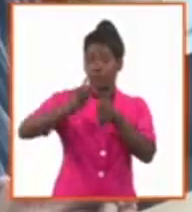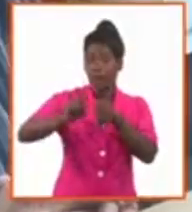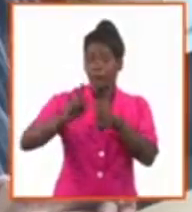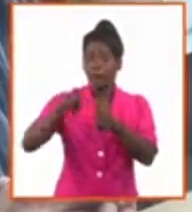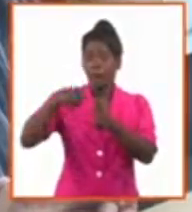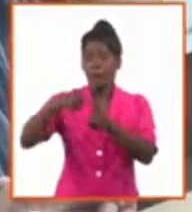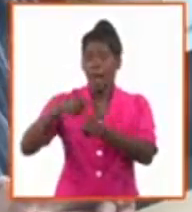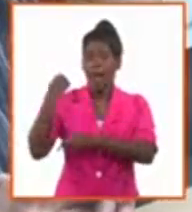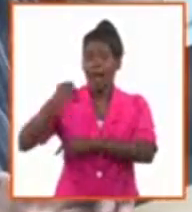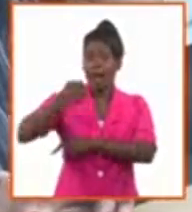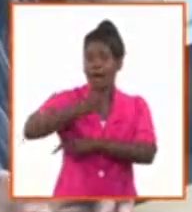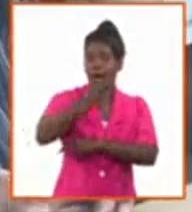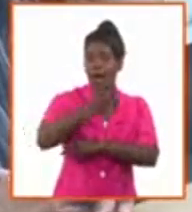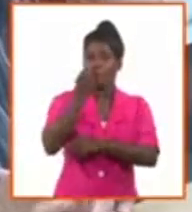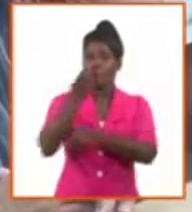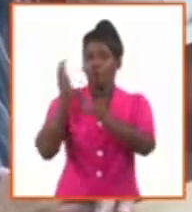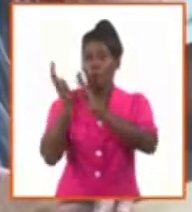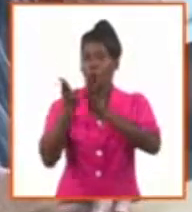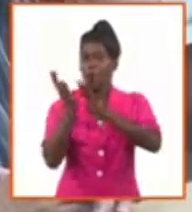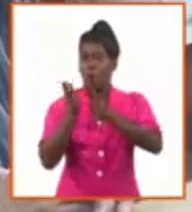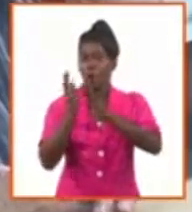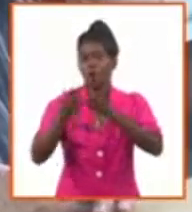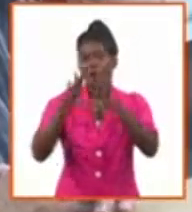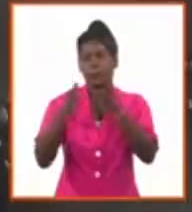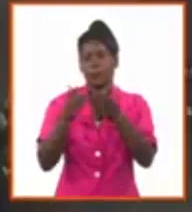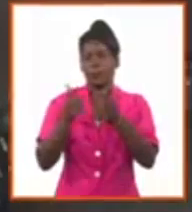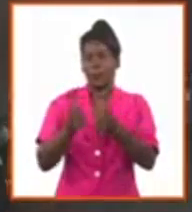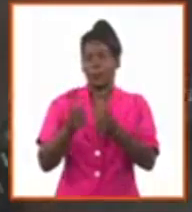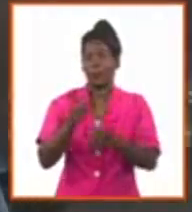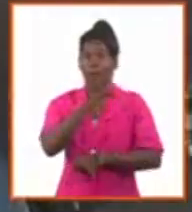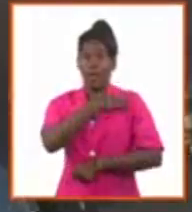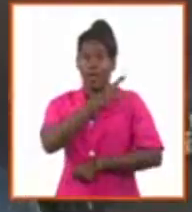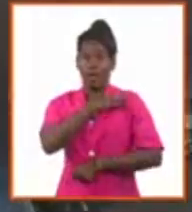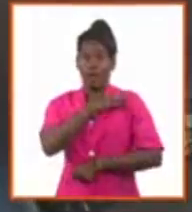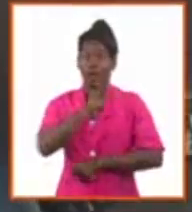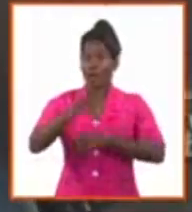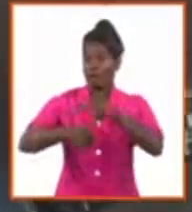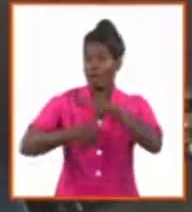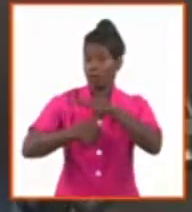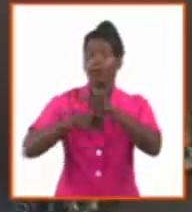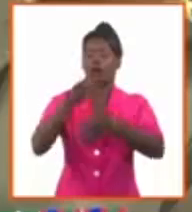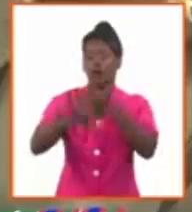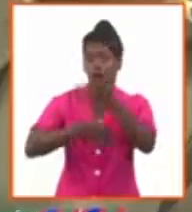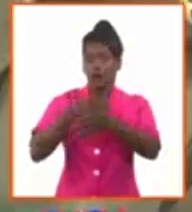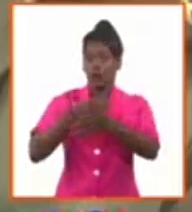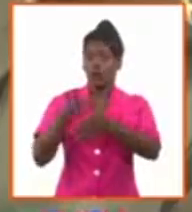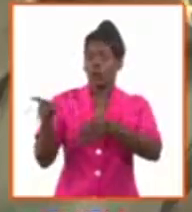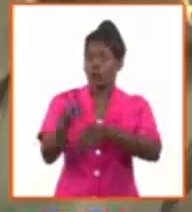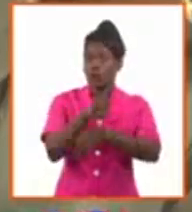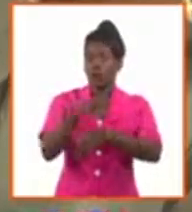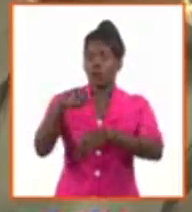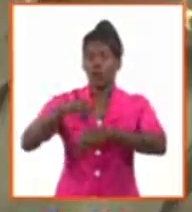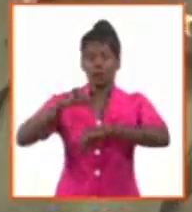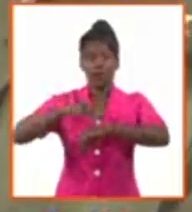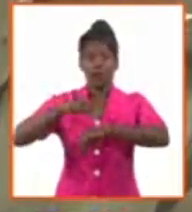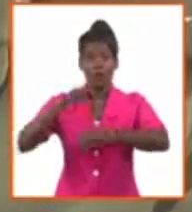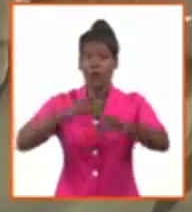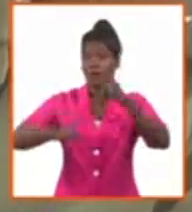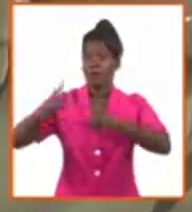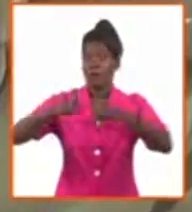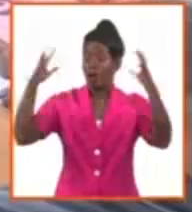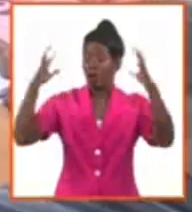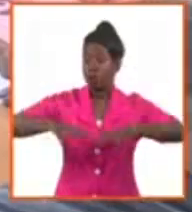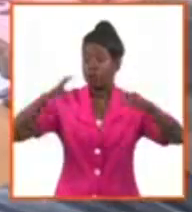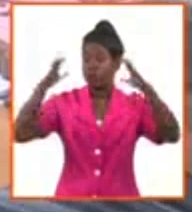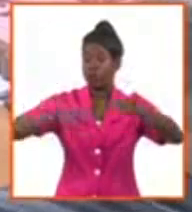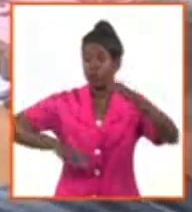primera secretaria del partido en Vuelta Abajo llamó a la disciplina y al actuar consecuente ante los acumulados de lluvia que se esperan y que pudieran